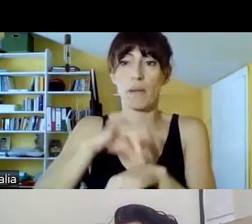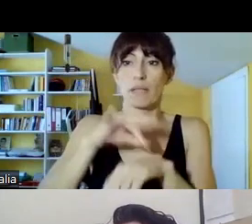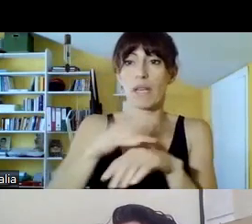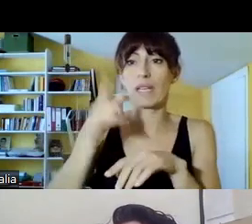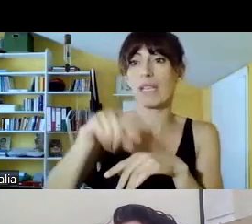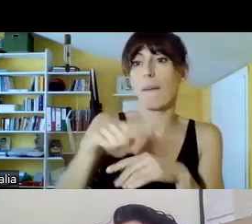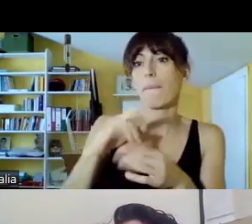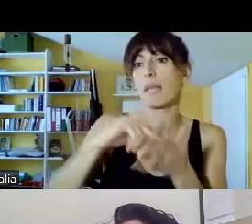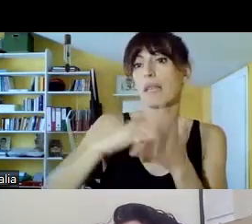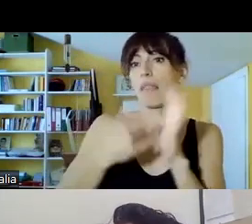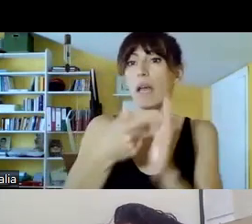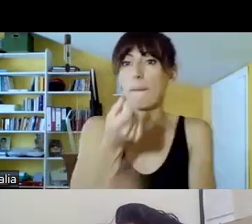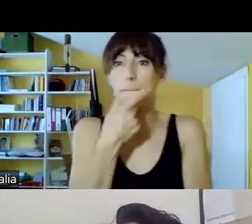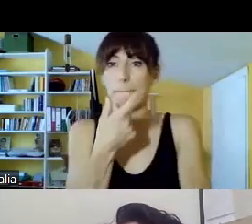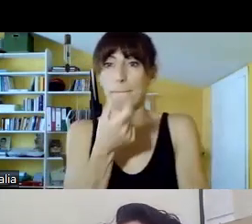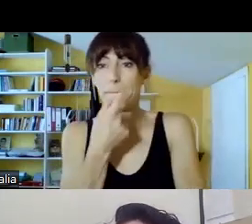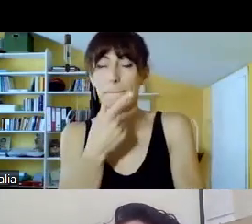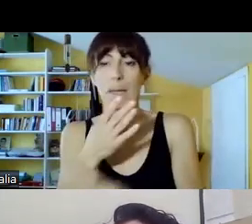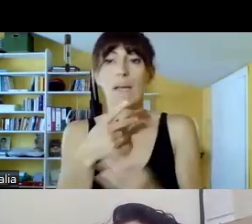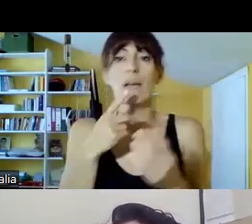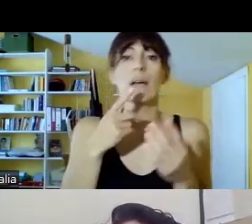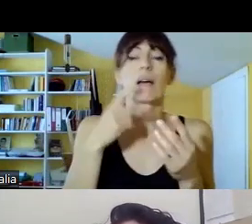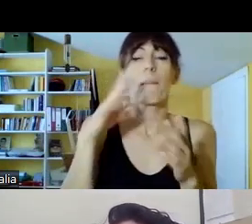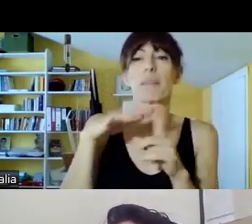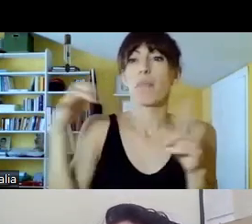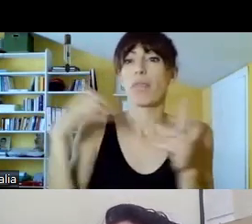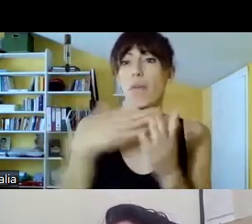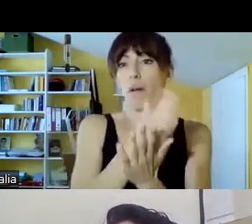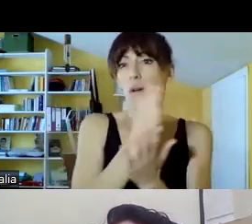desde una perspectiva interseccional.